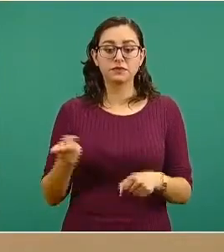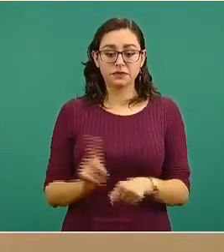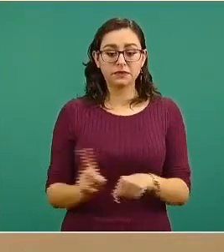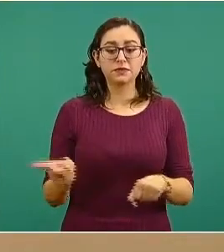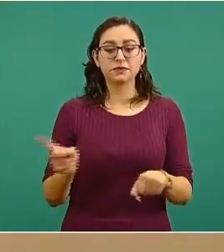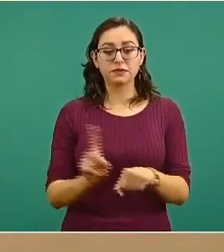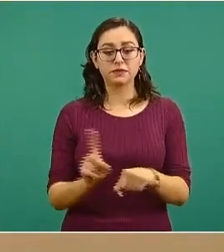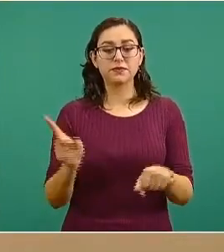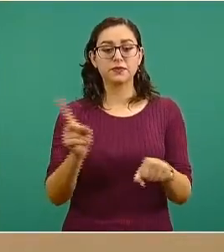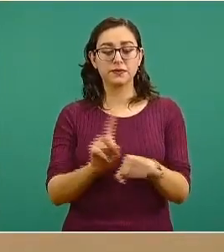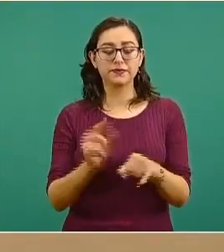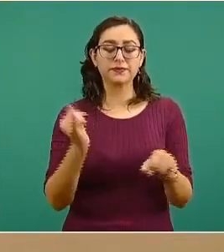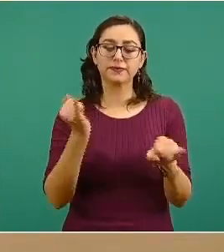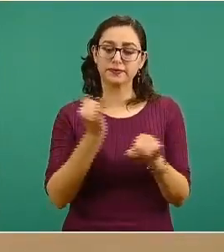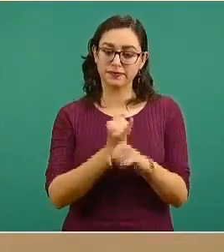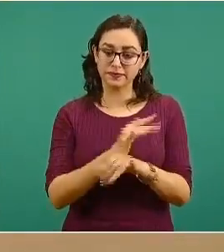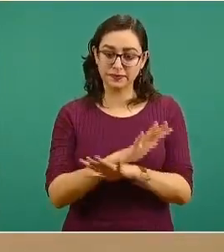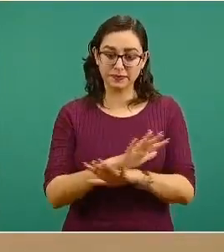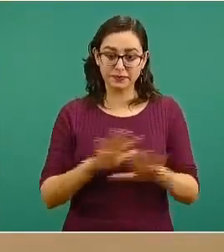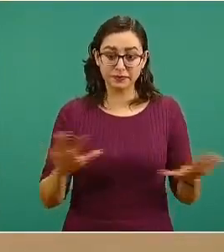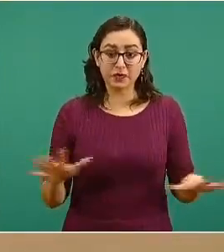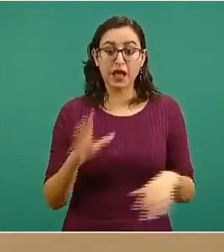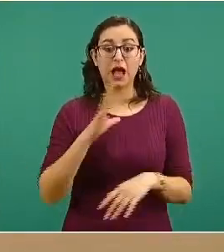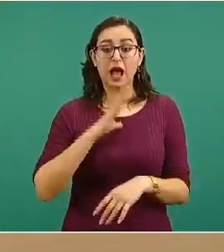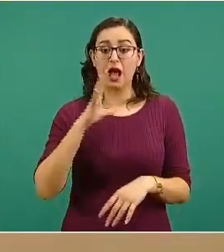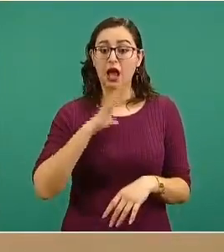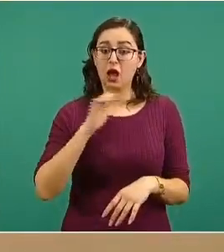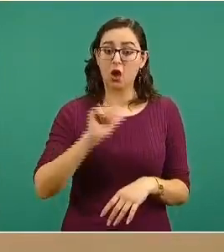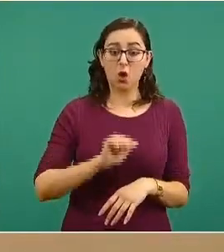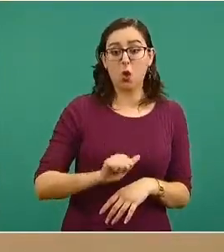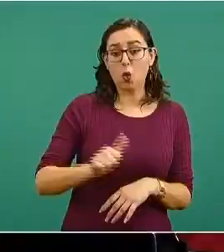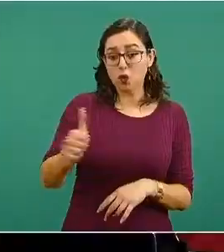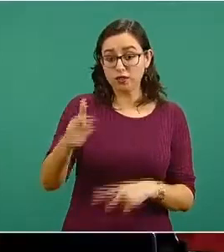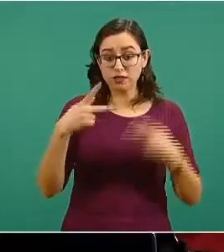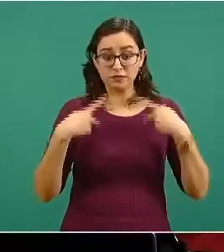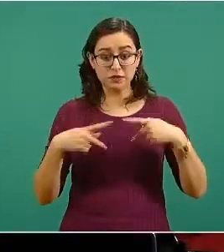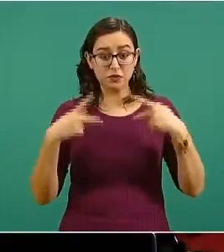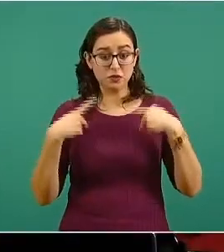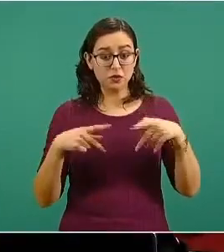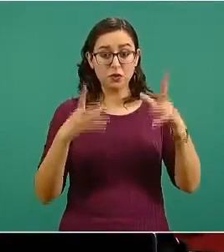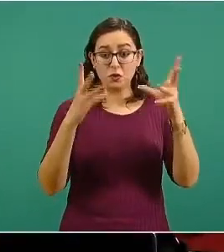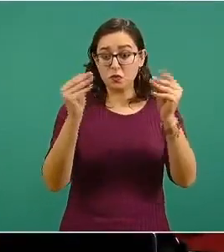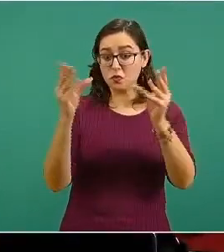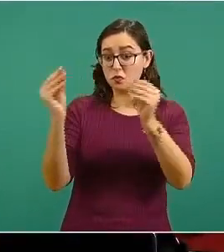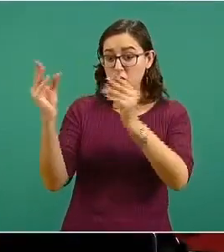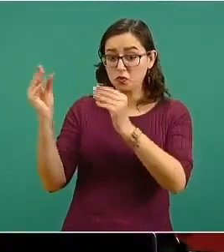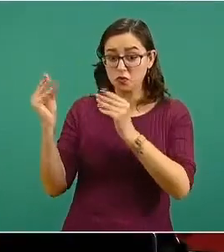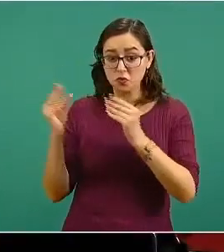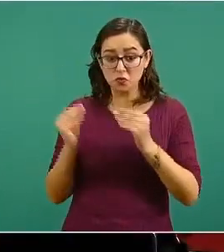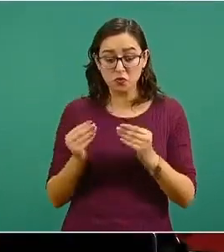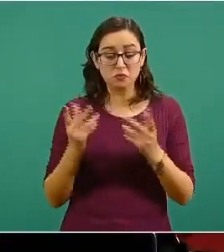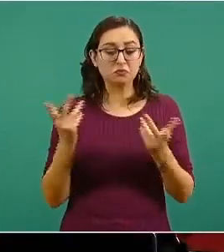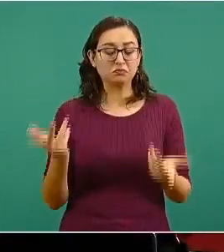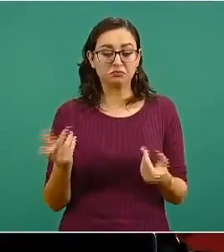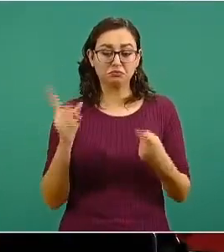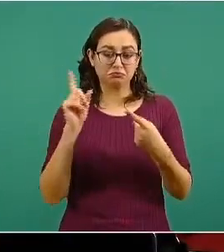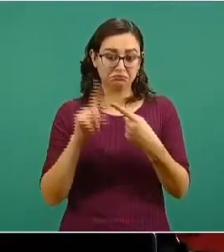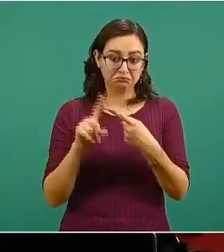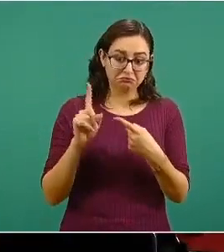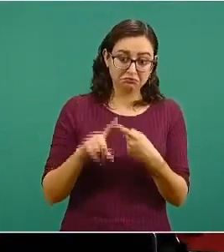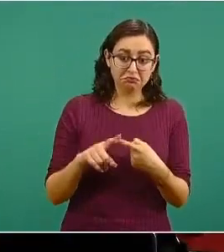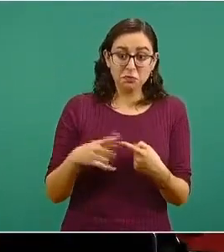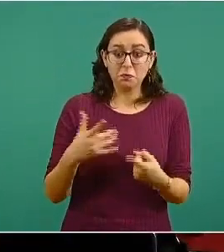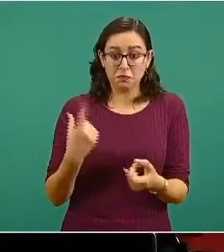repetitivo, que hay muchos millones más de personas que, ni siquiera se